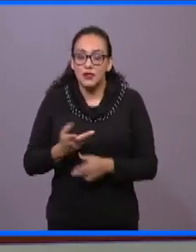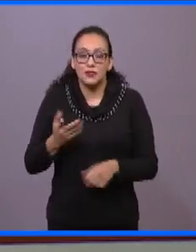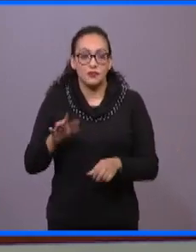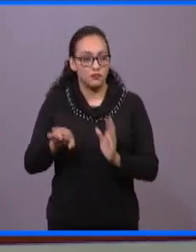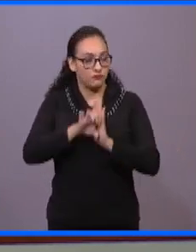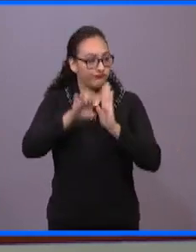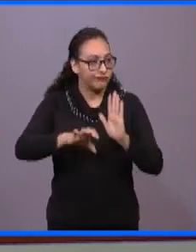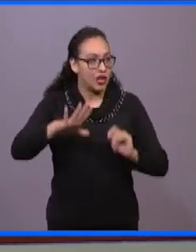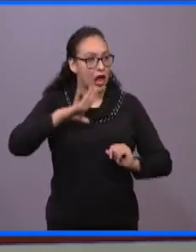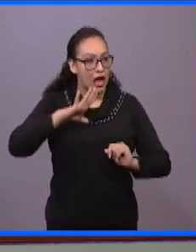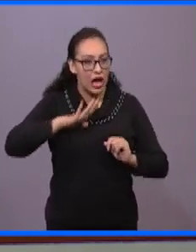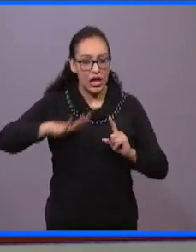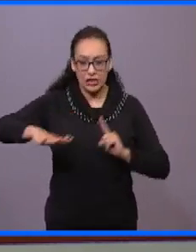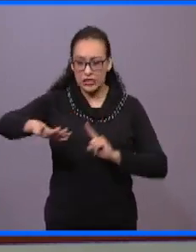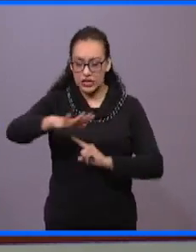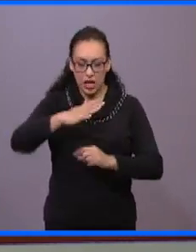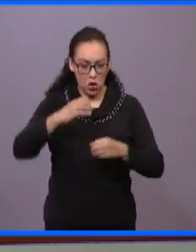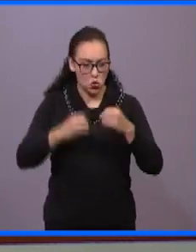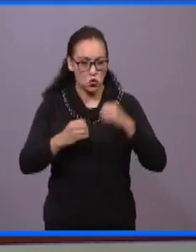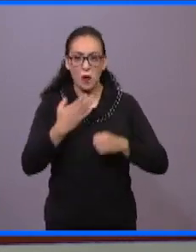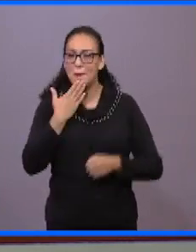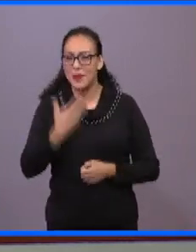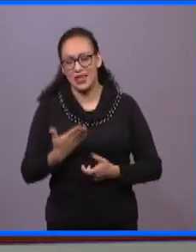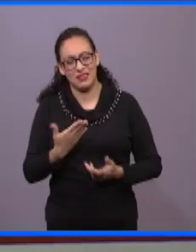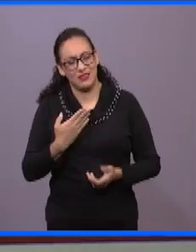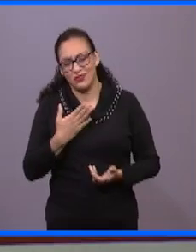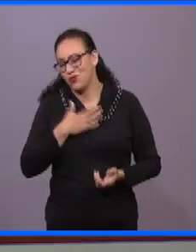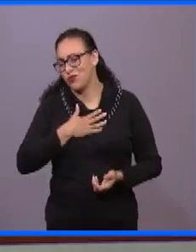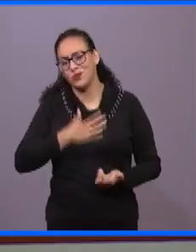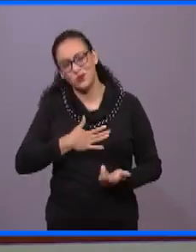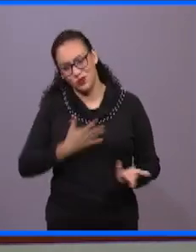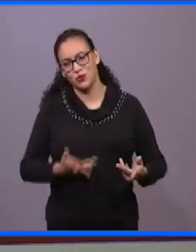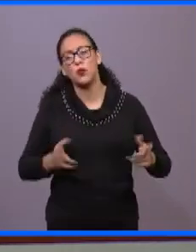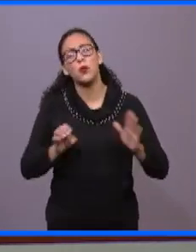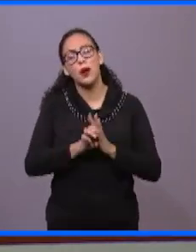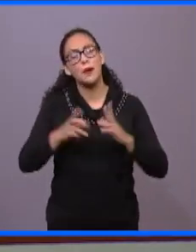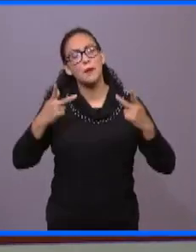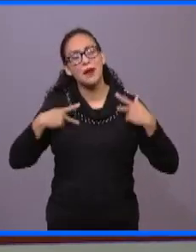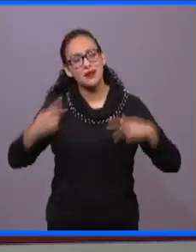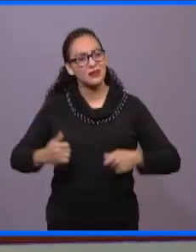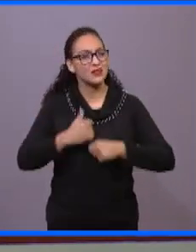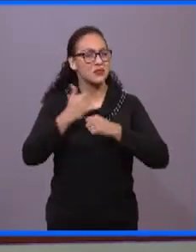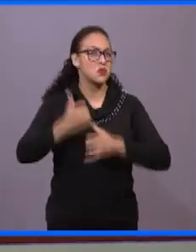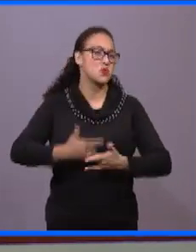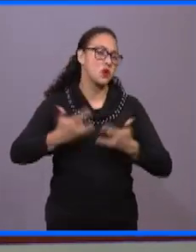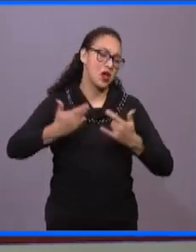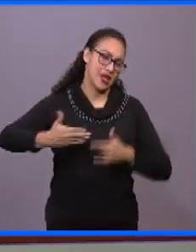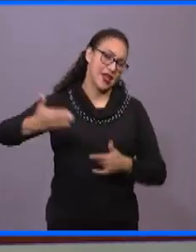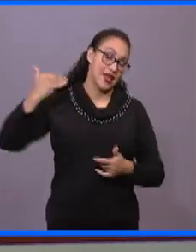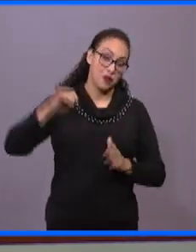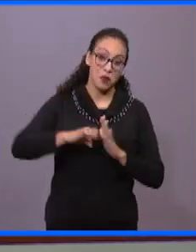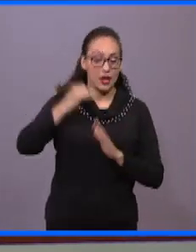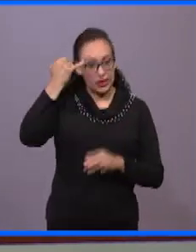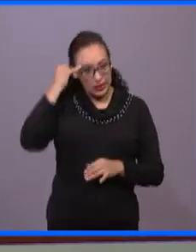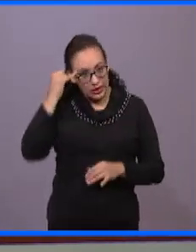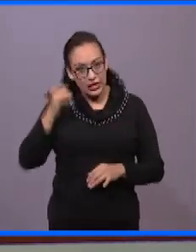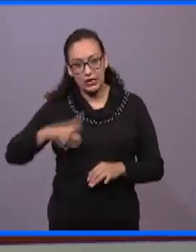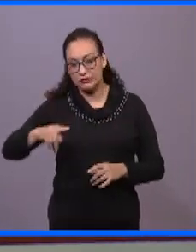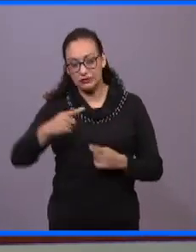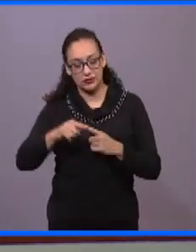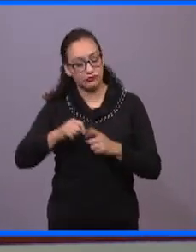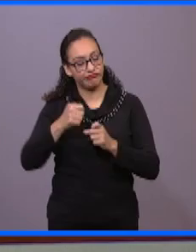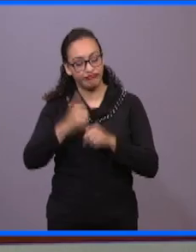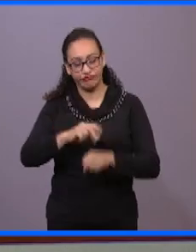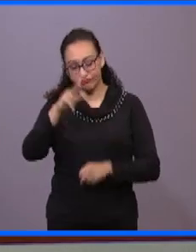mayores situaciones de injusticia, sobre todo para las personas pues más golpeadas por la desigualdad en México.